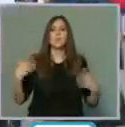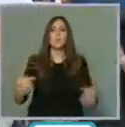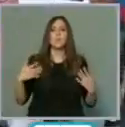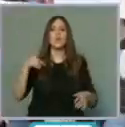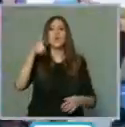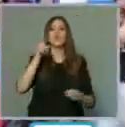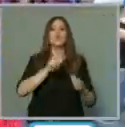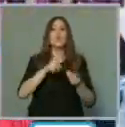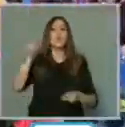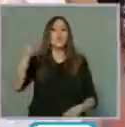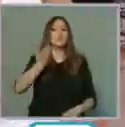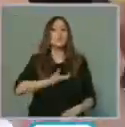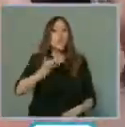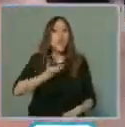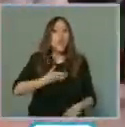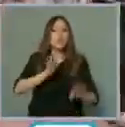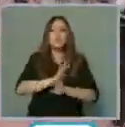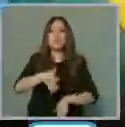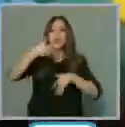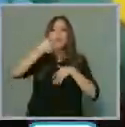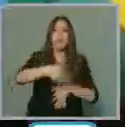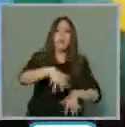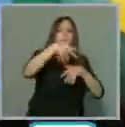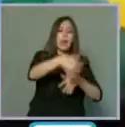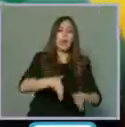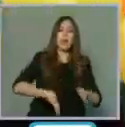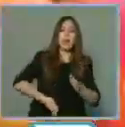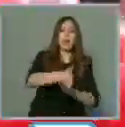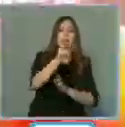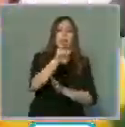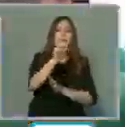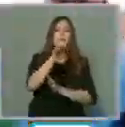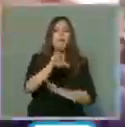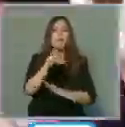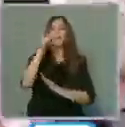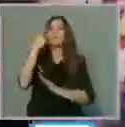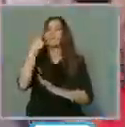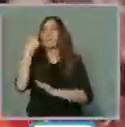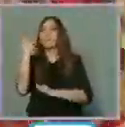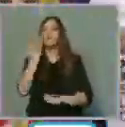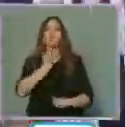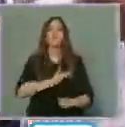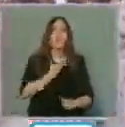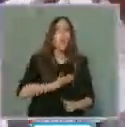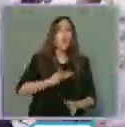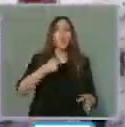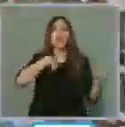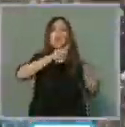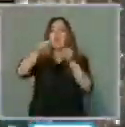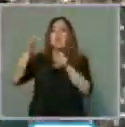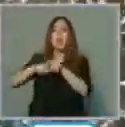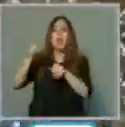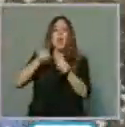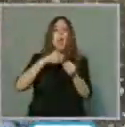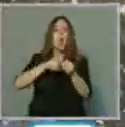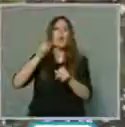el Zócalo. Entonces, bueno, después de haber caminado Reforma, pararte ahí, ver el Zócalo todo lleno de arcoíris y de la